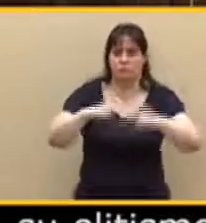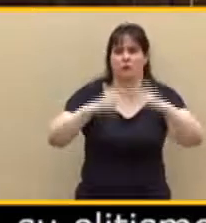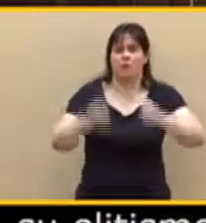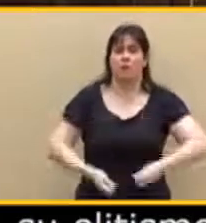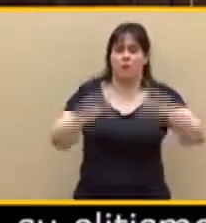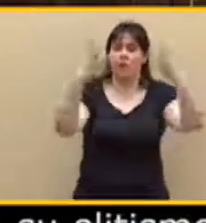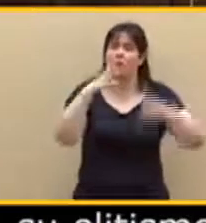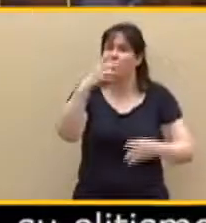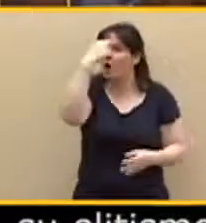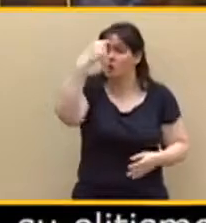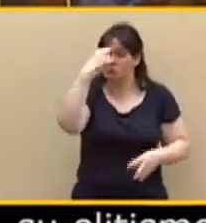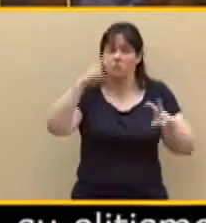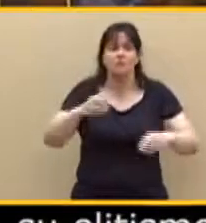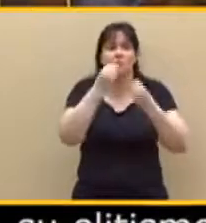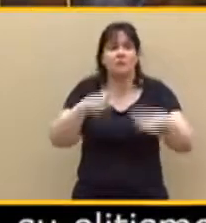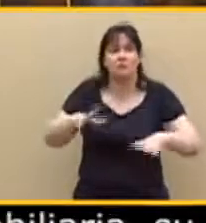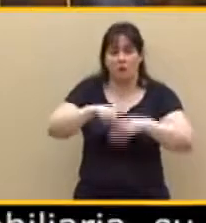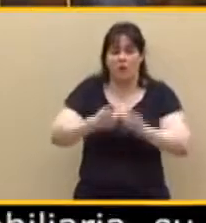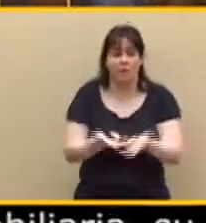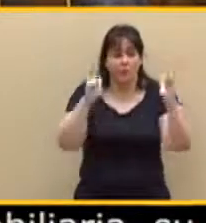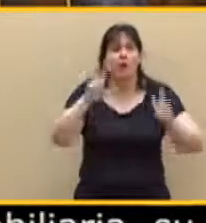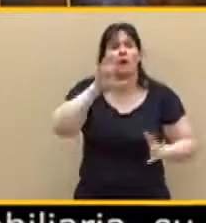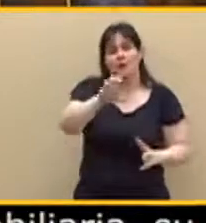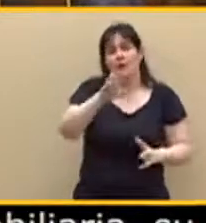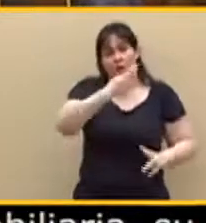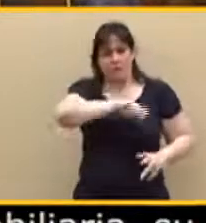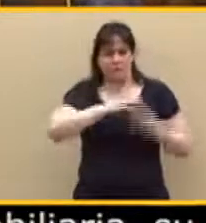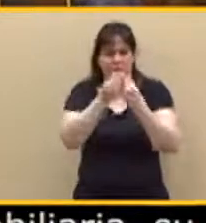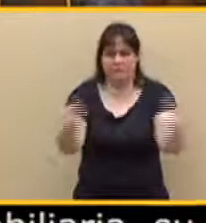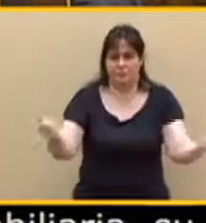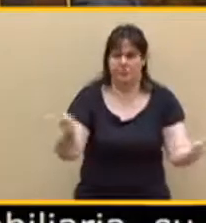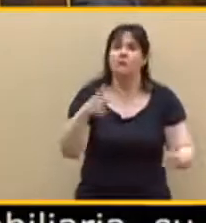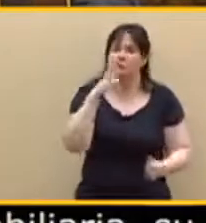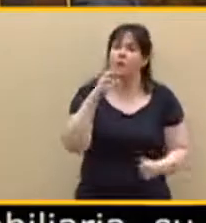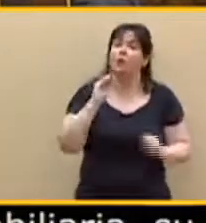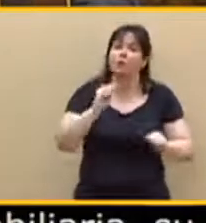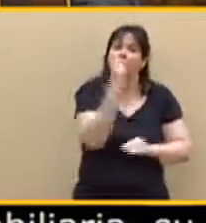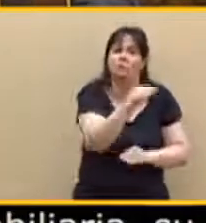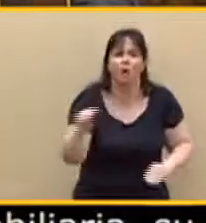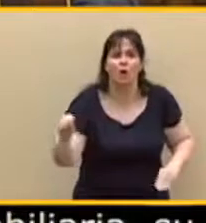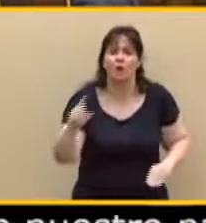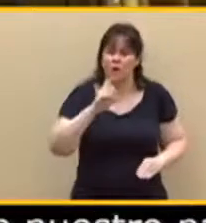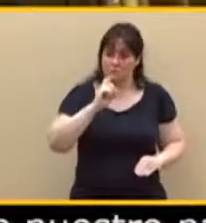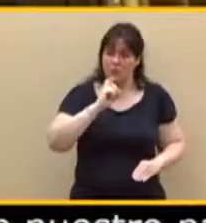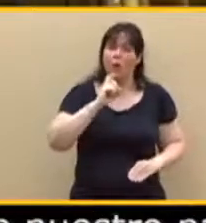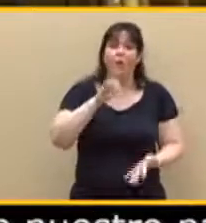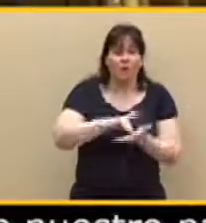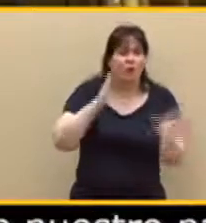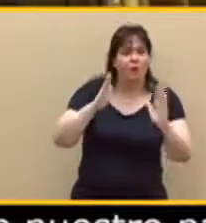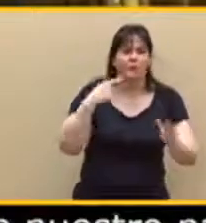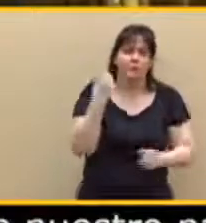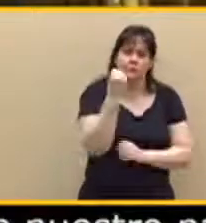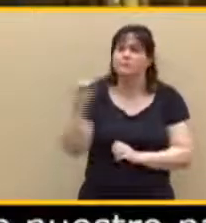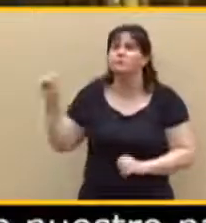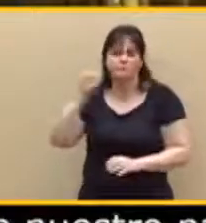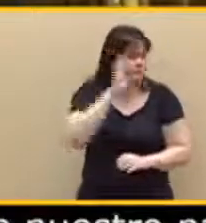historia democrática de nuestro país. Sus jóvenes, hay que saber mirar para otro lado cuando corresponde. Su empeño en convertirnos en